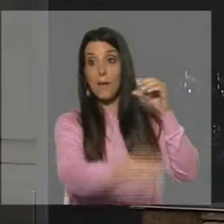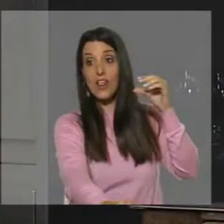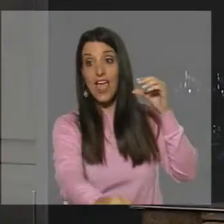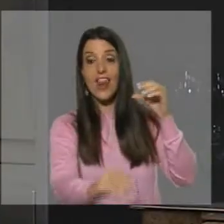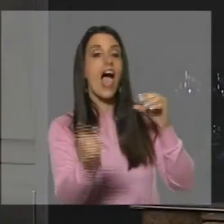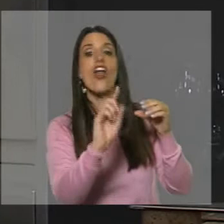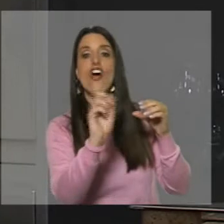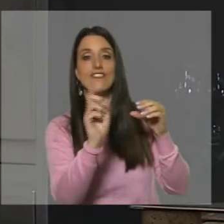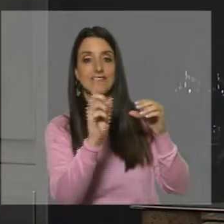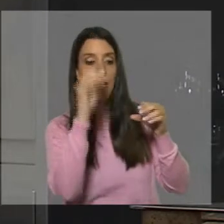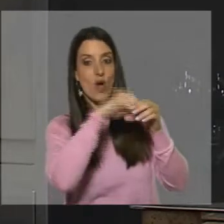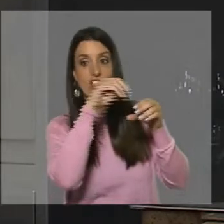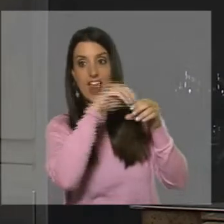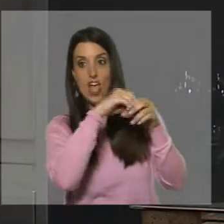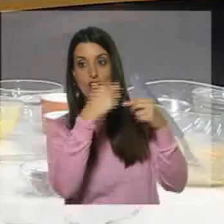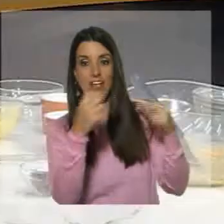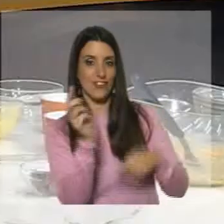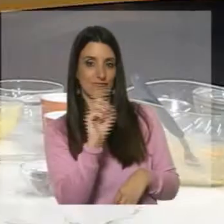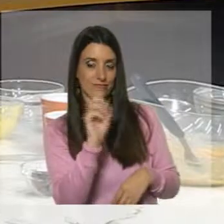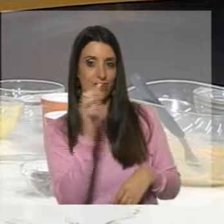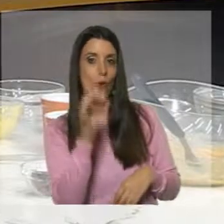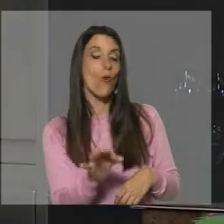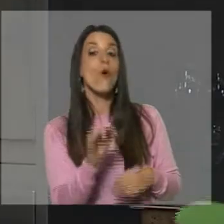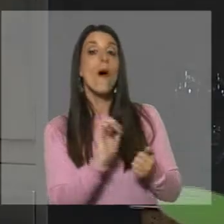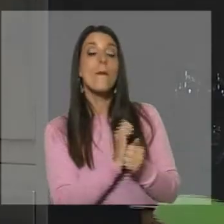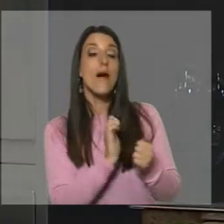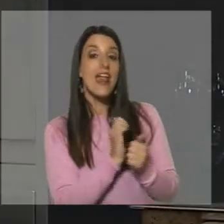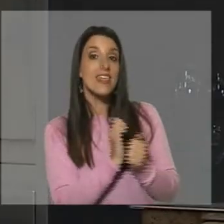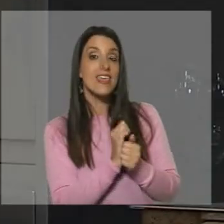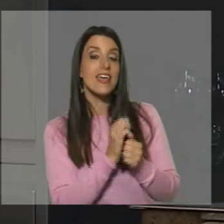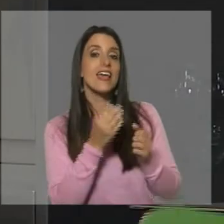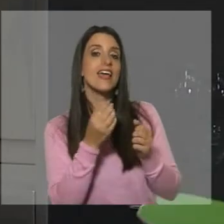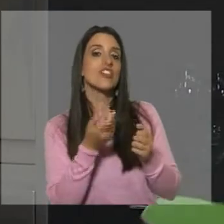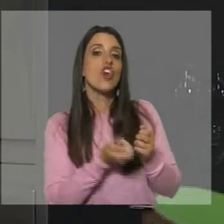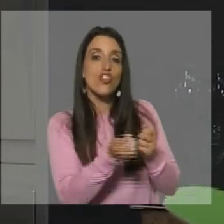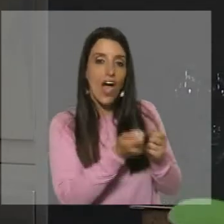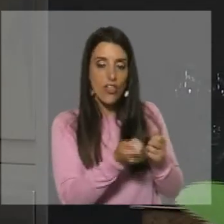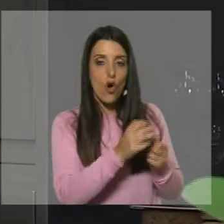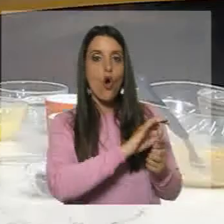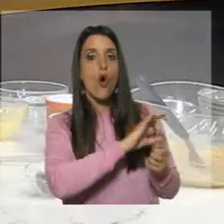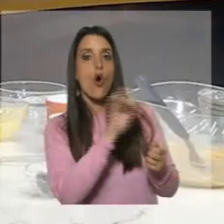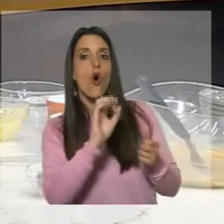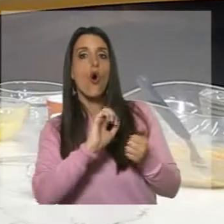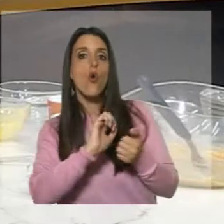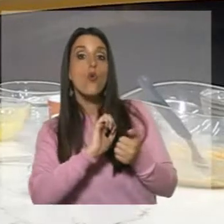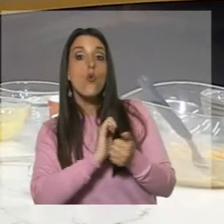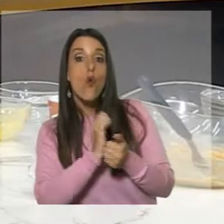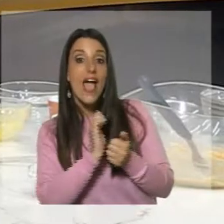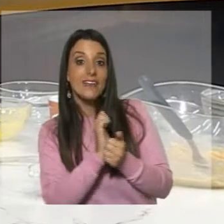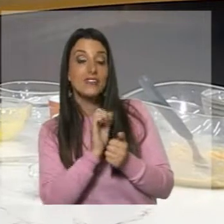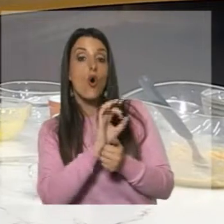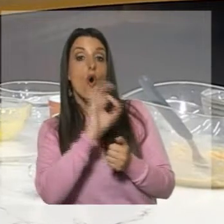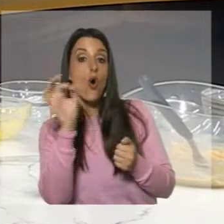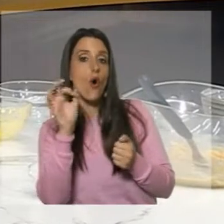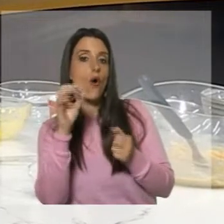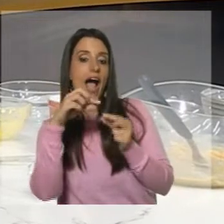La bolsita. Claro. Bueno, así que si es el maní que se ha tostado, si es las nueces y las almendras, no, no así como las compras.